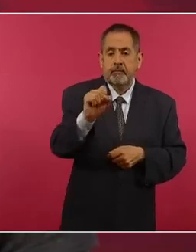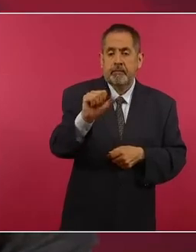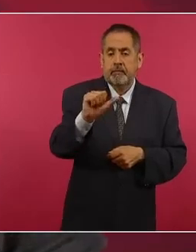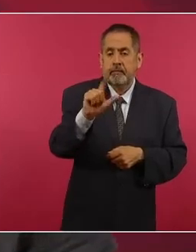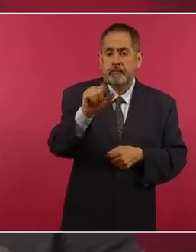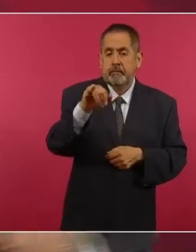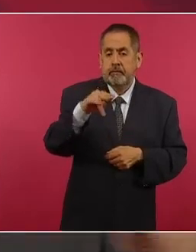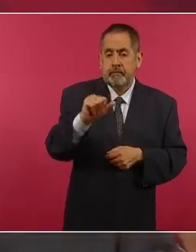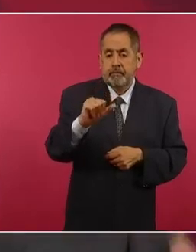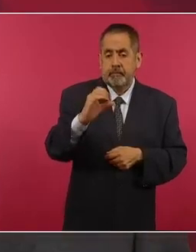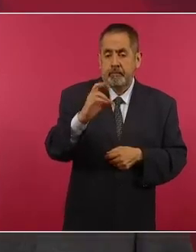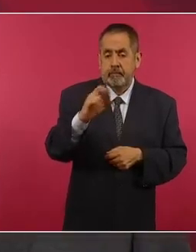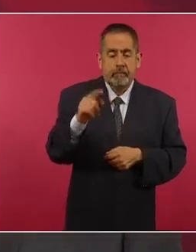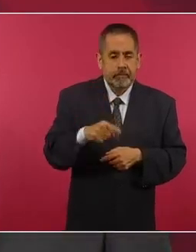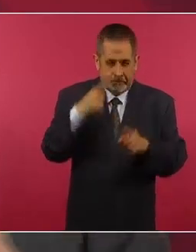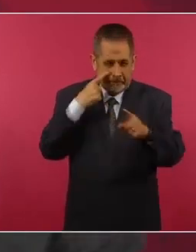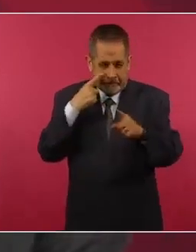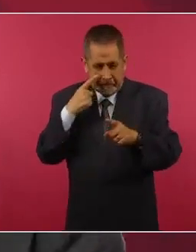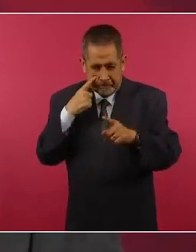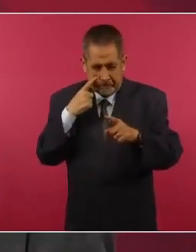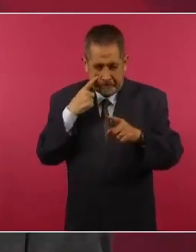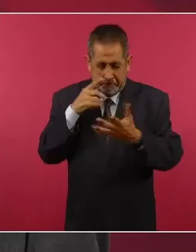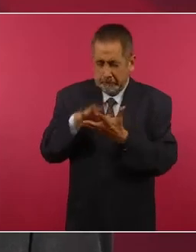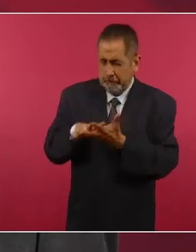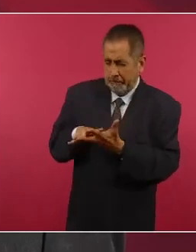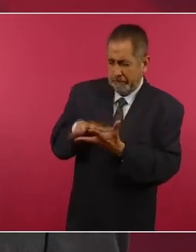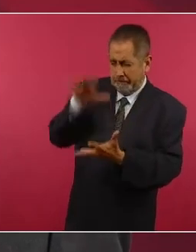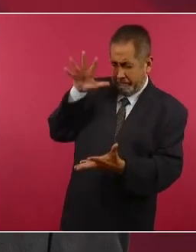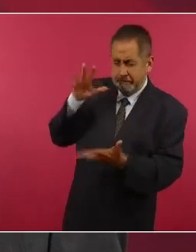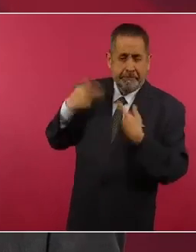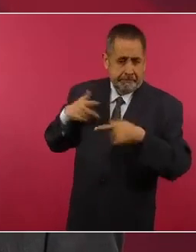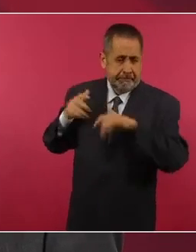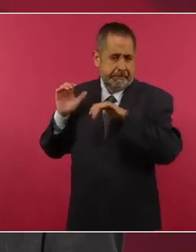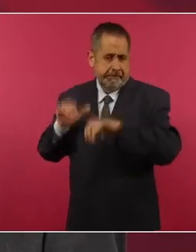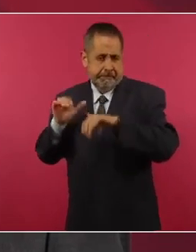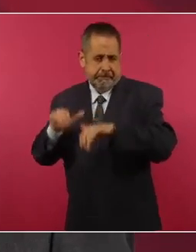Todos esos trabajadores, casi todos,